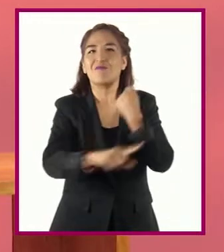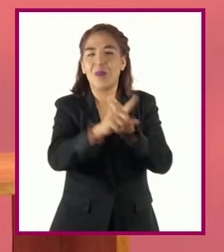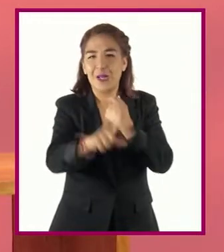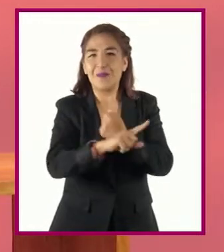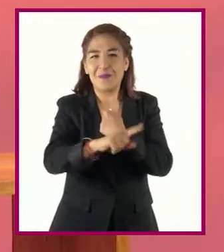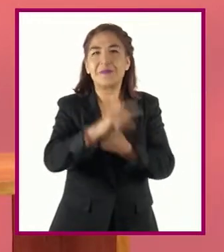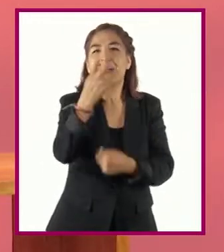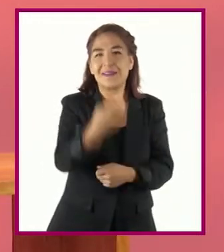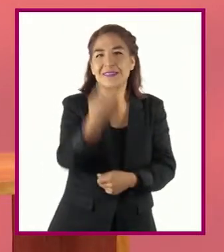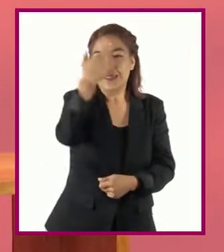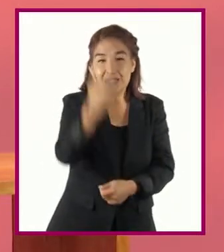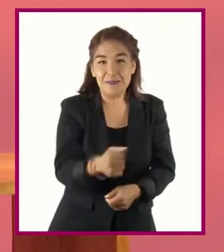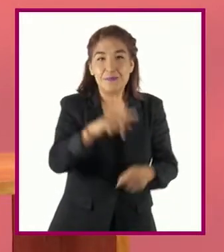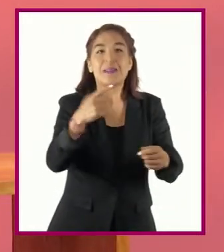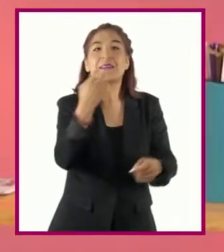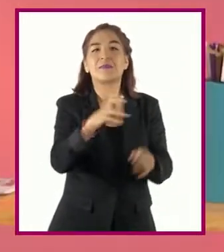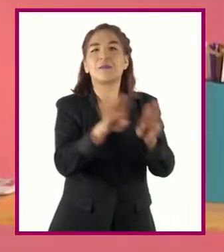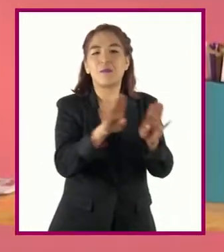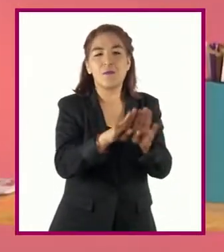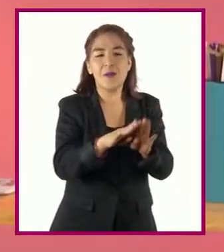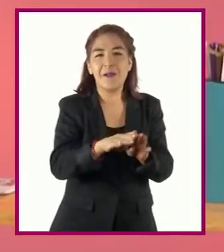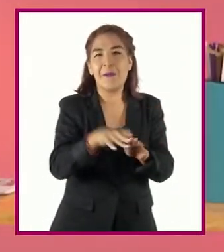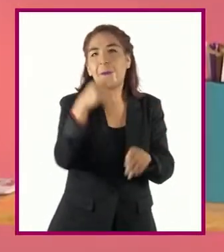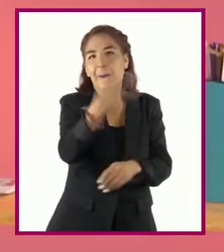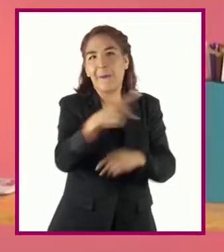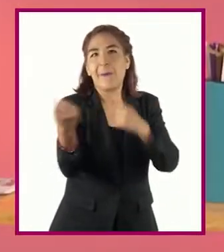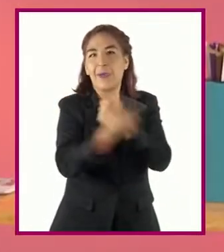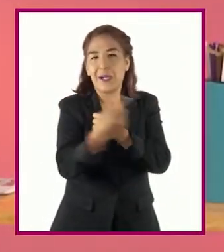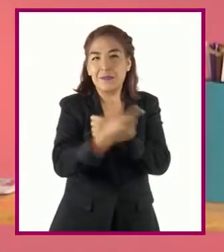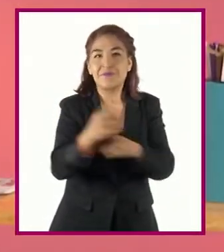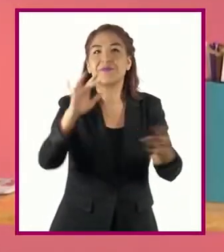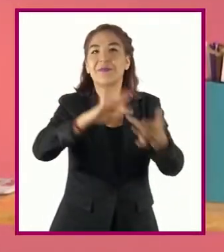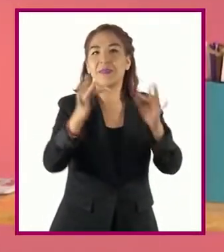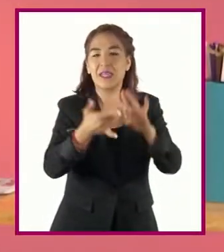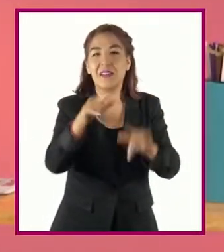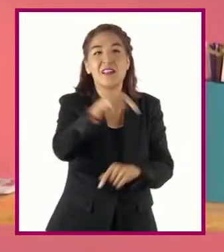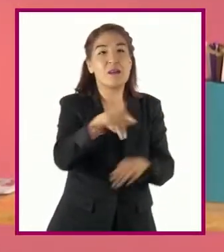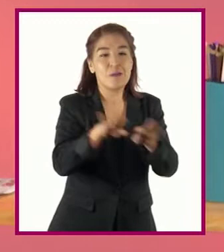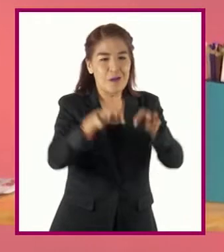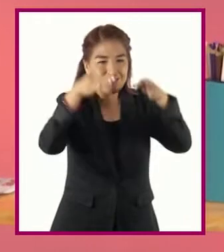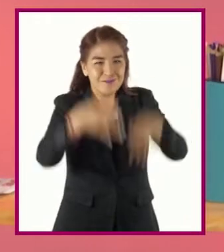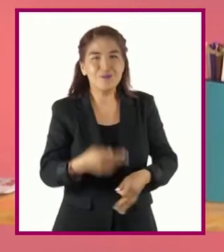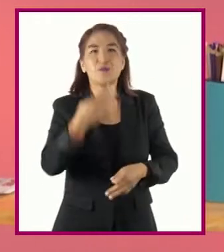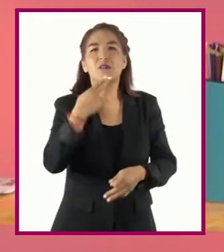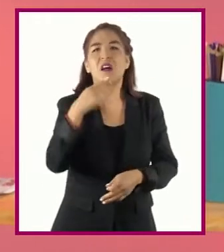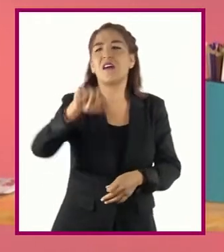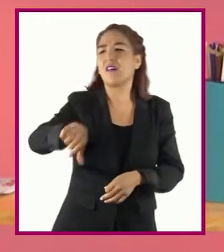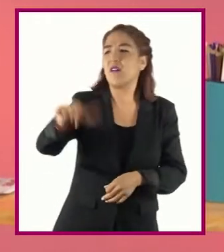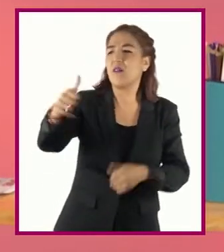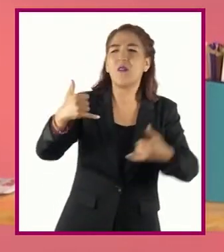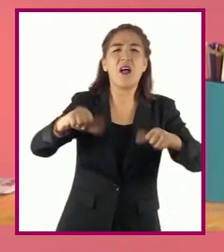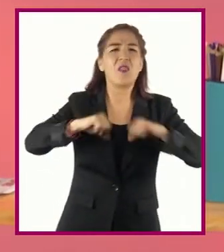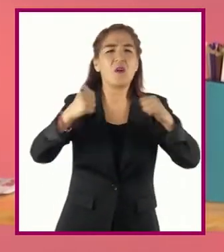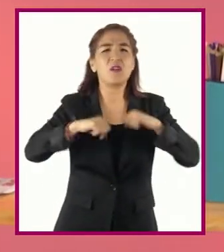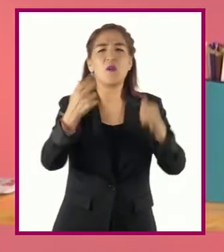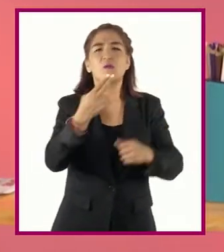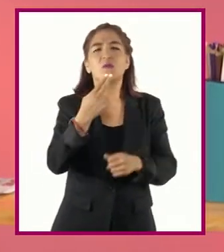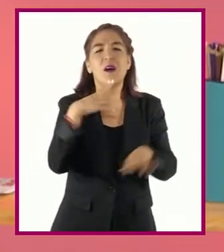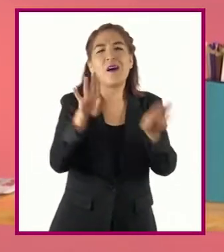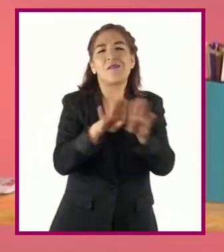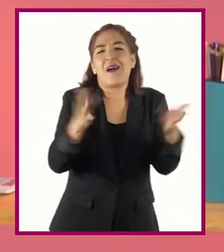considerar que esta herramienta digital pierde formalidad al ser utilizada por los adolescentes como